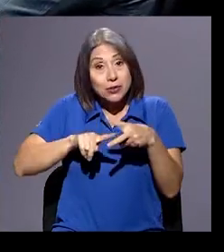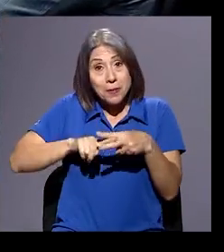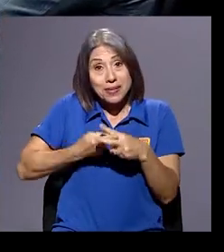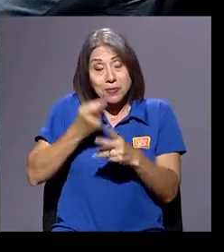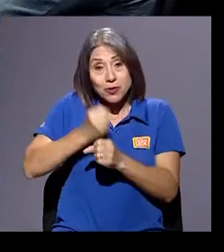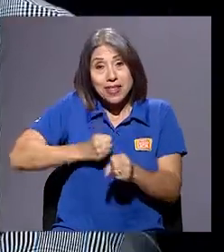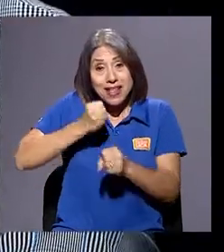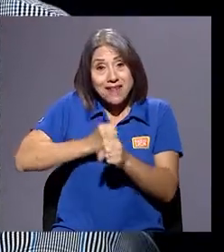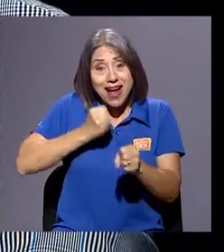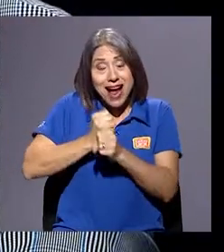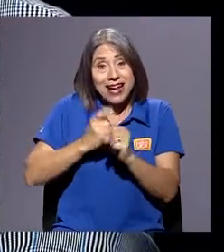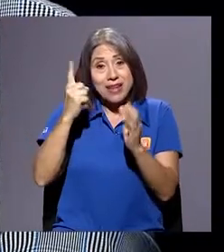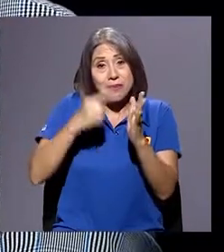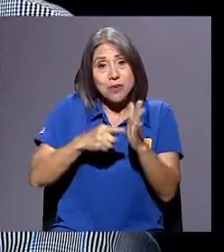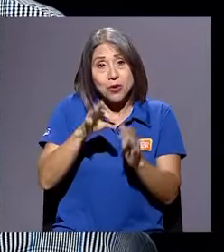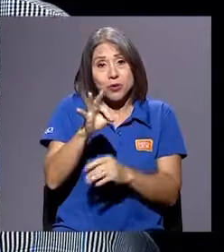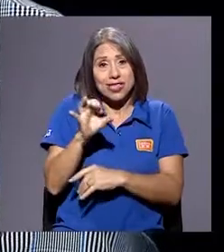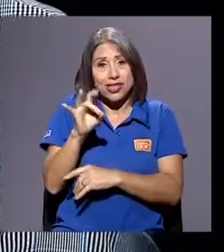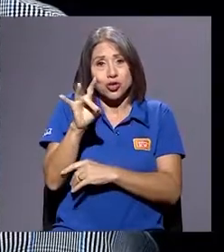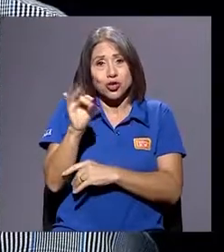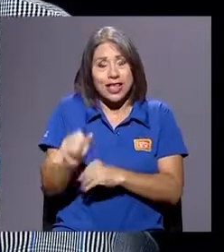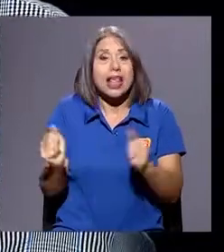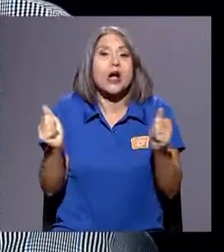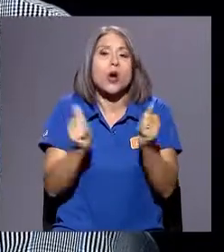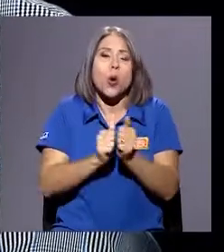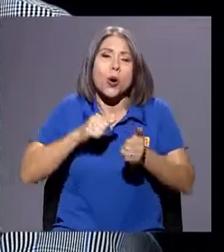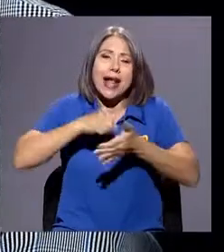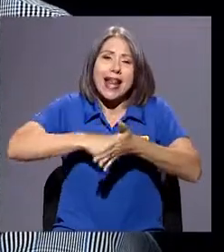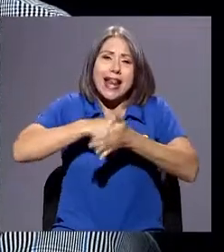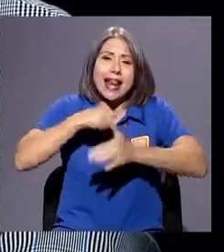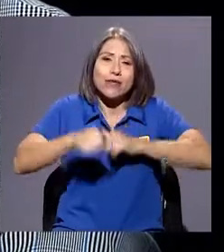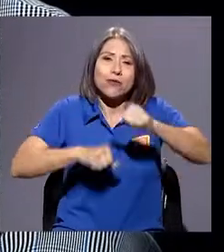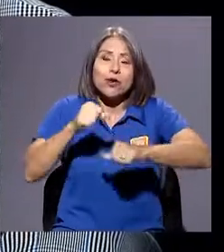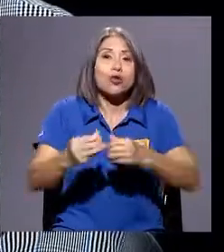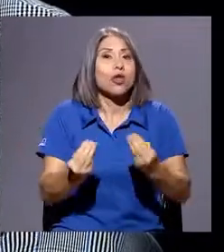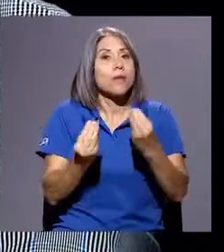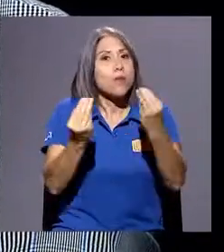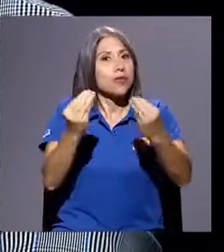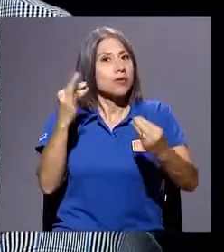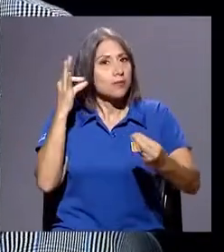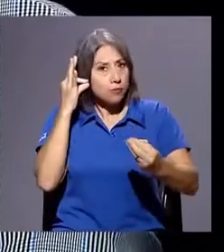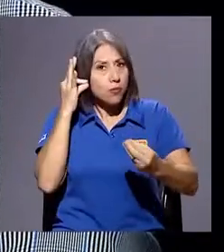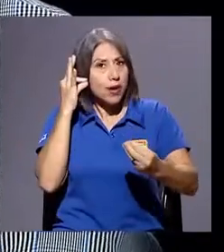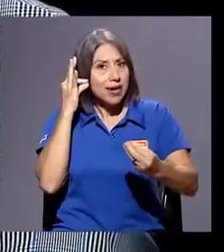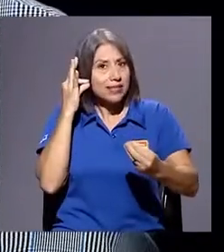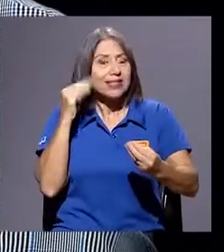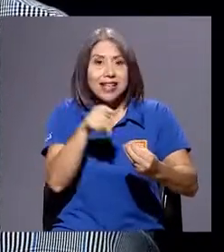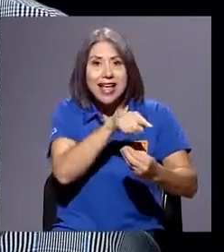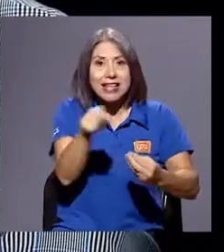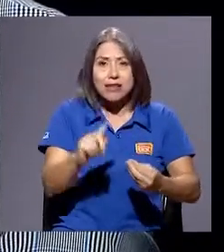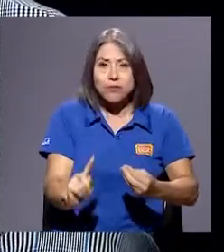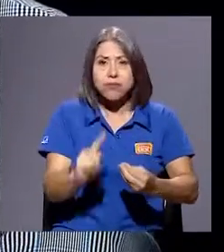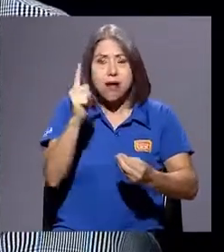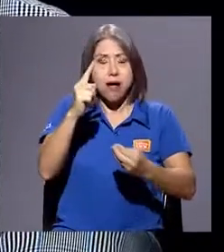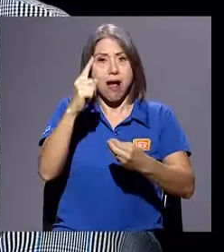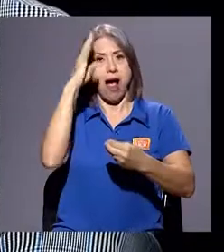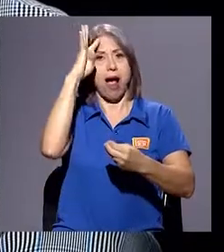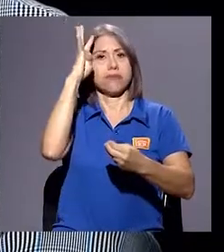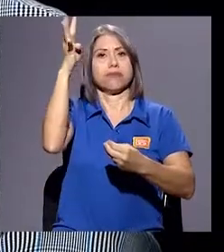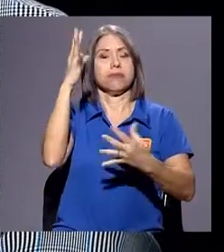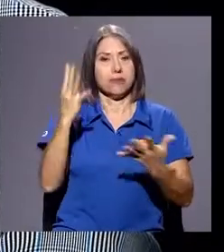80 en este tema, con el esfuerzo, por cierto, de muchas mujeres, que es importante reconocerlo, que fueron las pioneras que crearon todo esto,